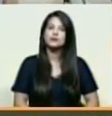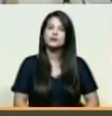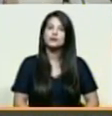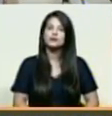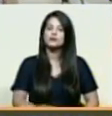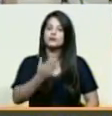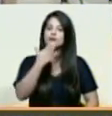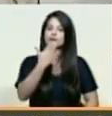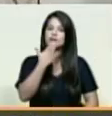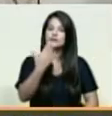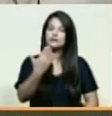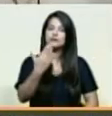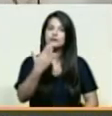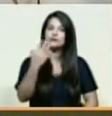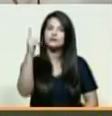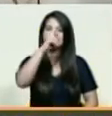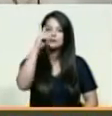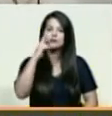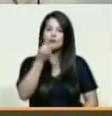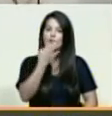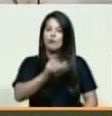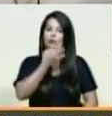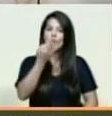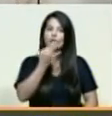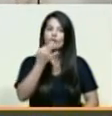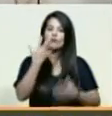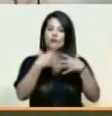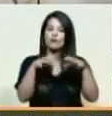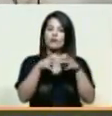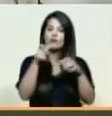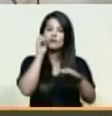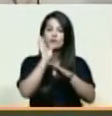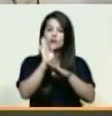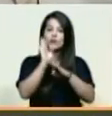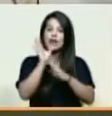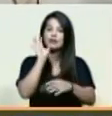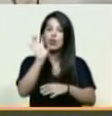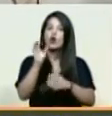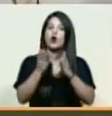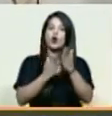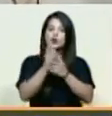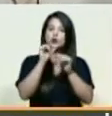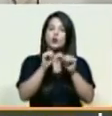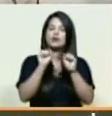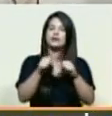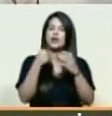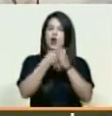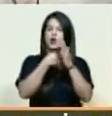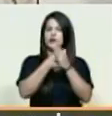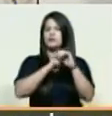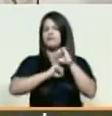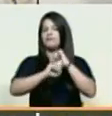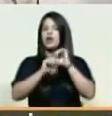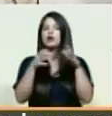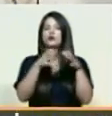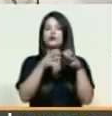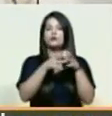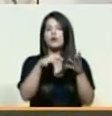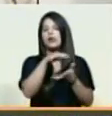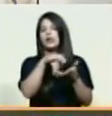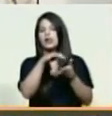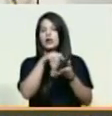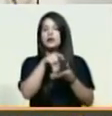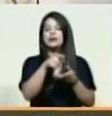Muchísimas gracias, Verónica. Buenas tardes. Los organismos de seguridad del Estado se mantienen en la lucha frontal contra los grupos desestabilizadores